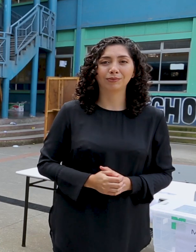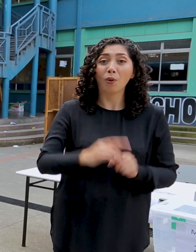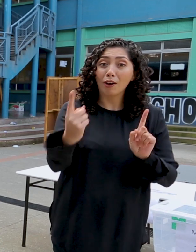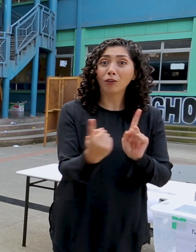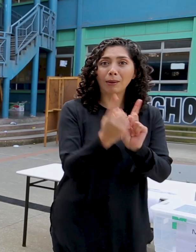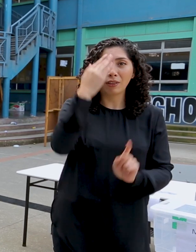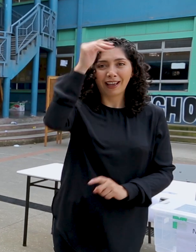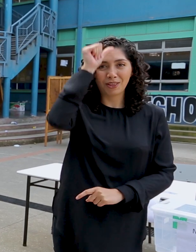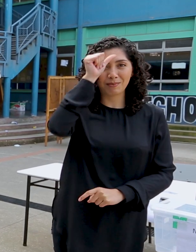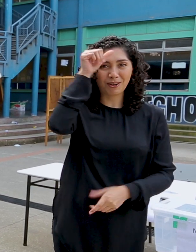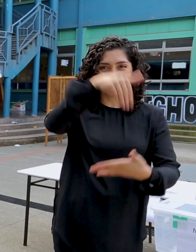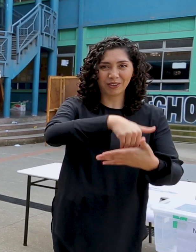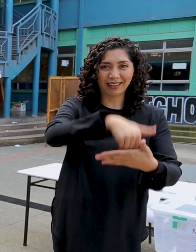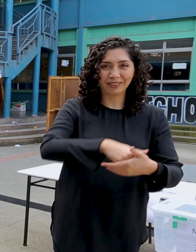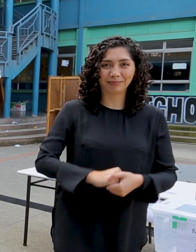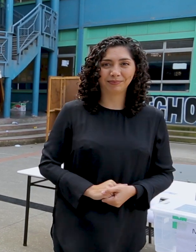encontramos el domingo votando.